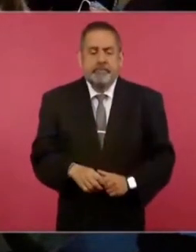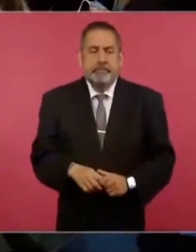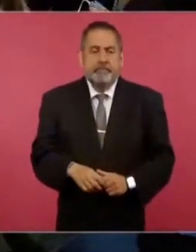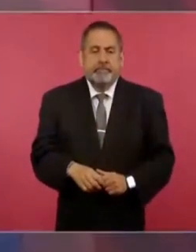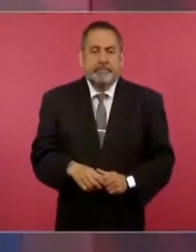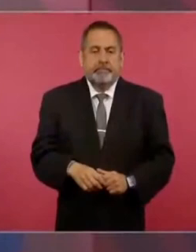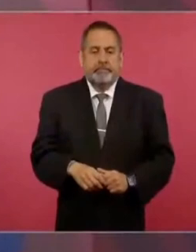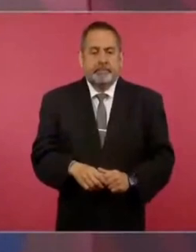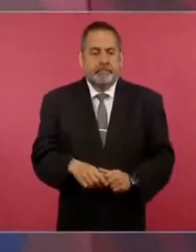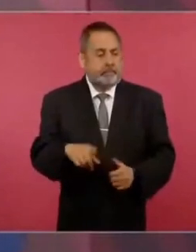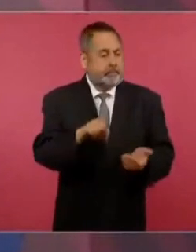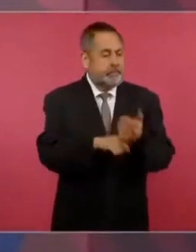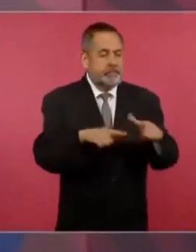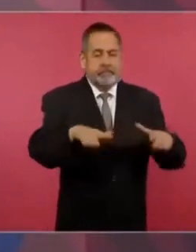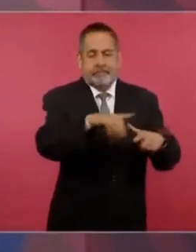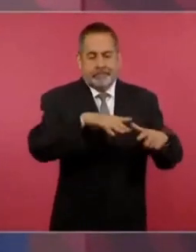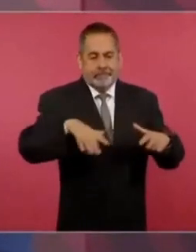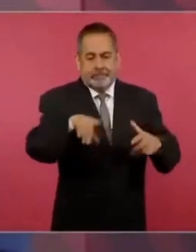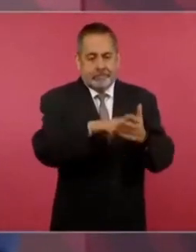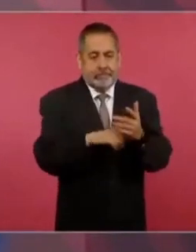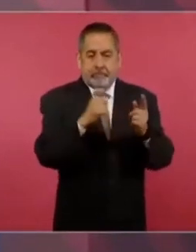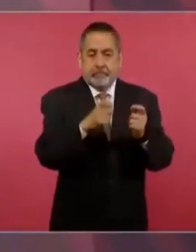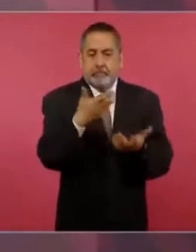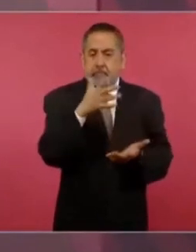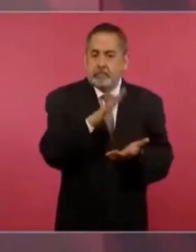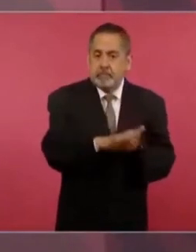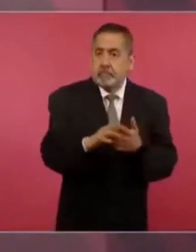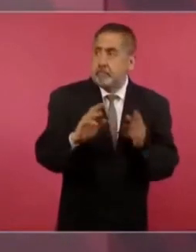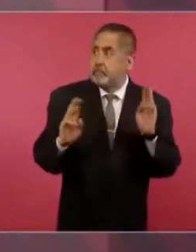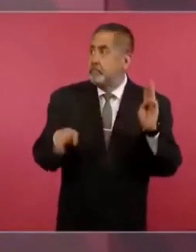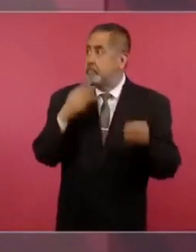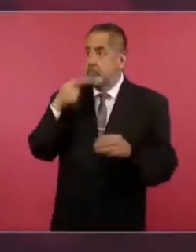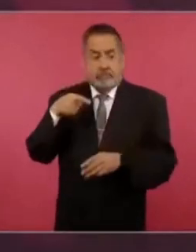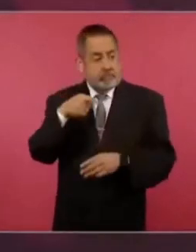esas lagunas que son únicas en el mundo,